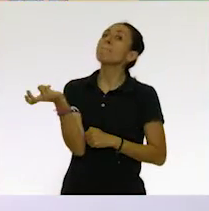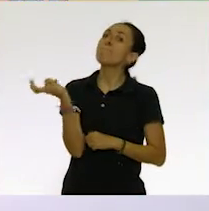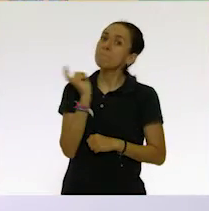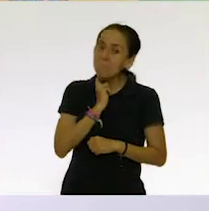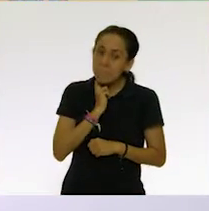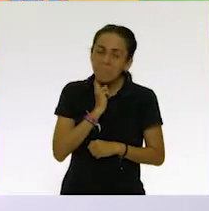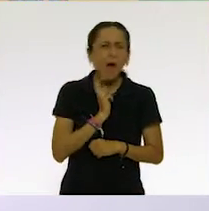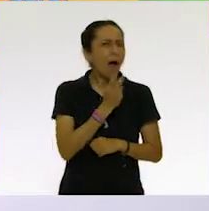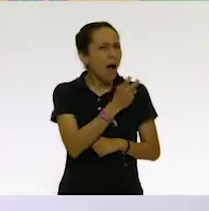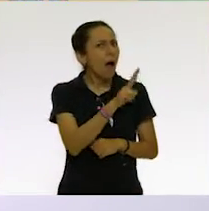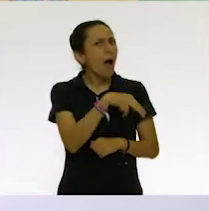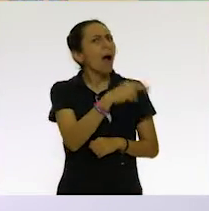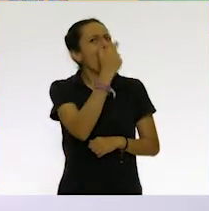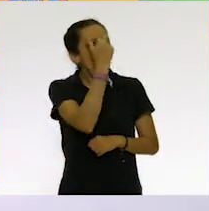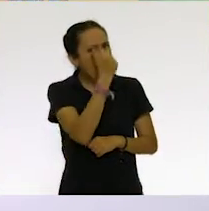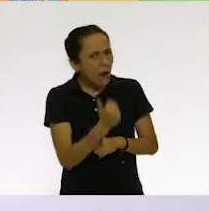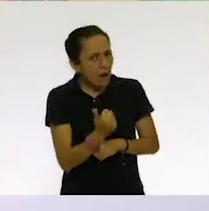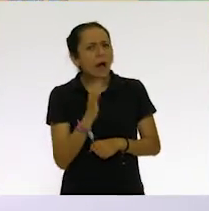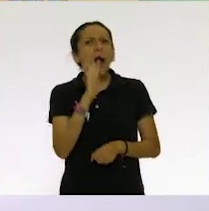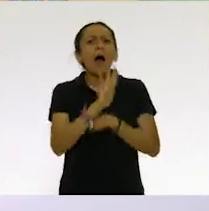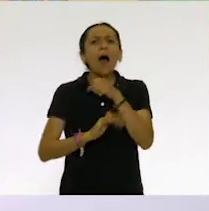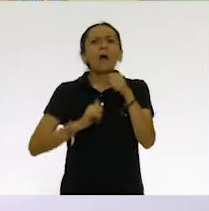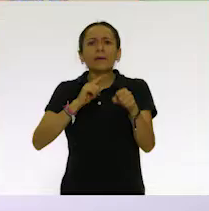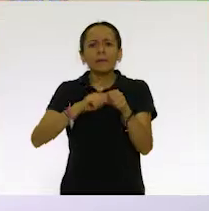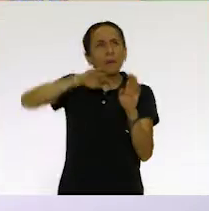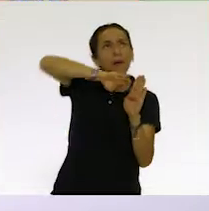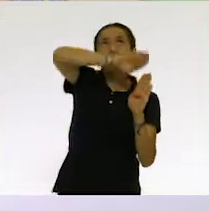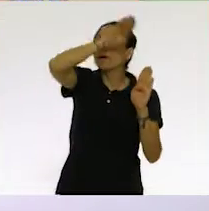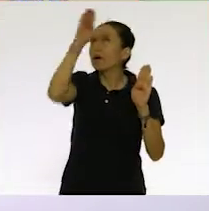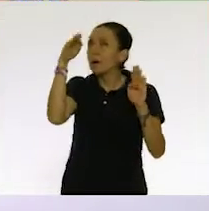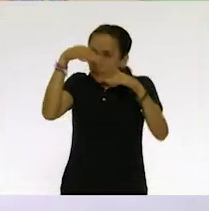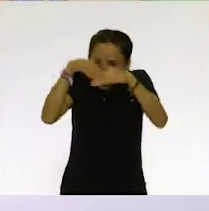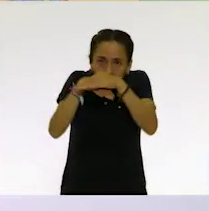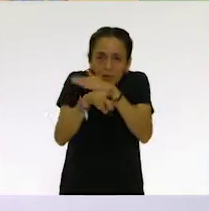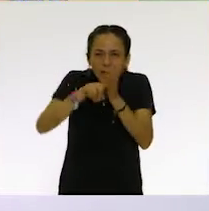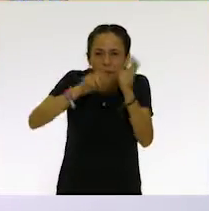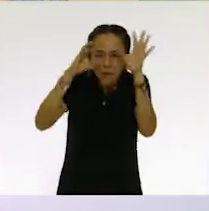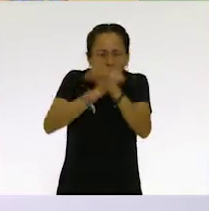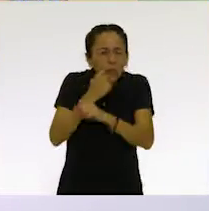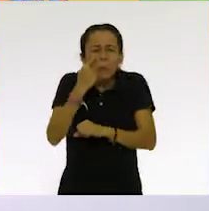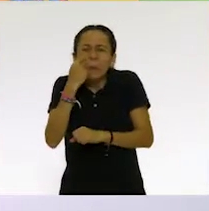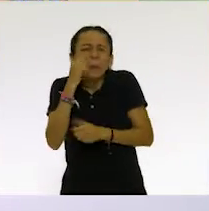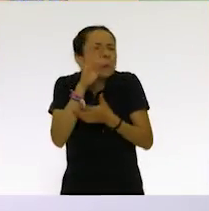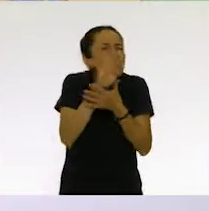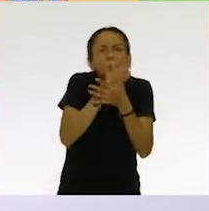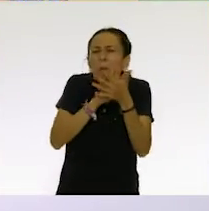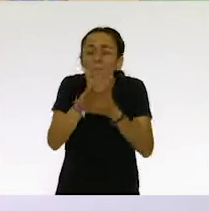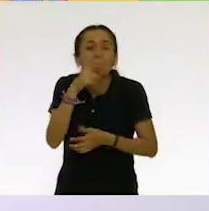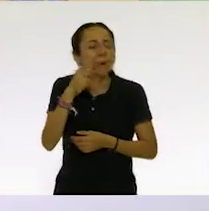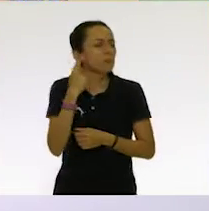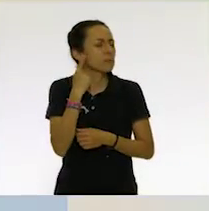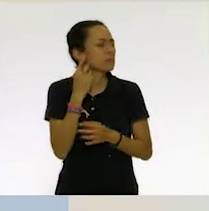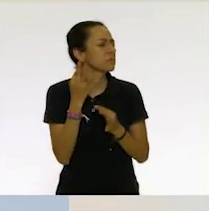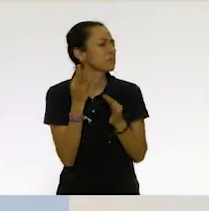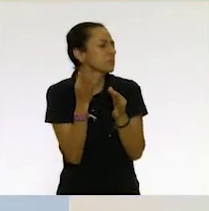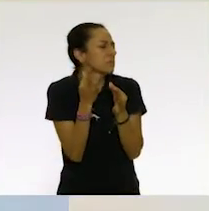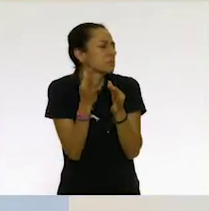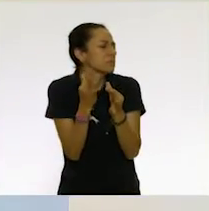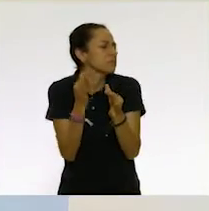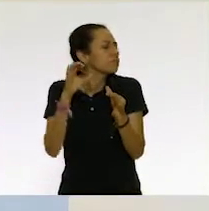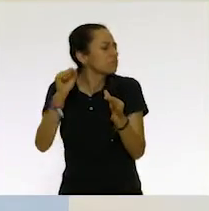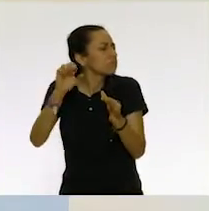eso de los animales que viven en cuevas. No ven, pero escuchan muy bien. Vamos a registrar. Es grande.